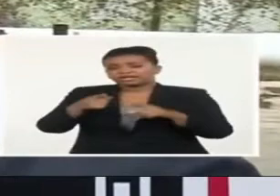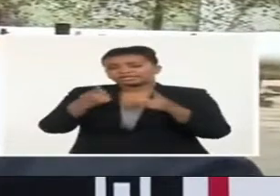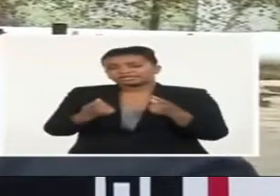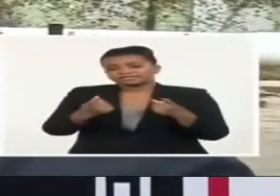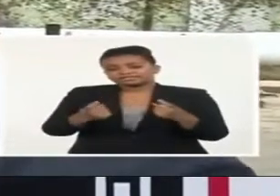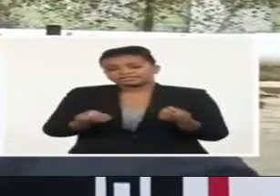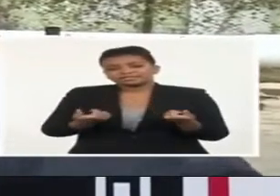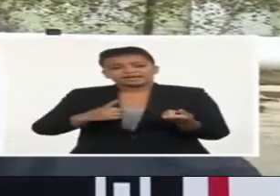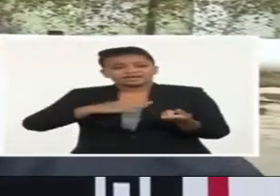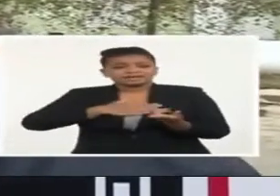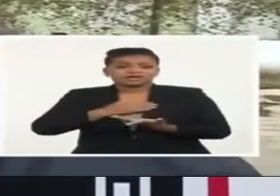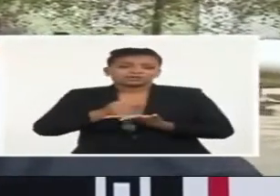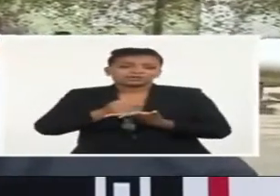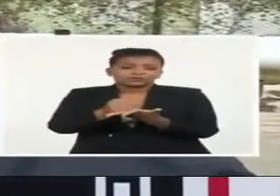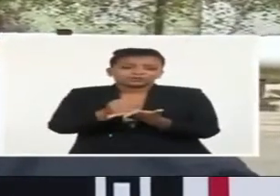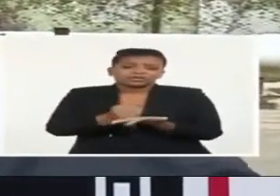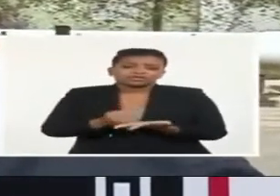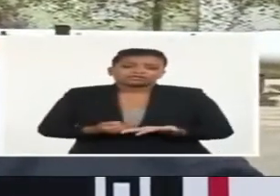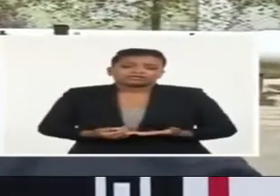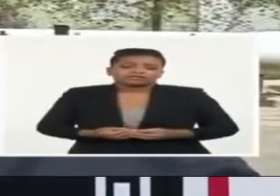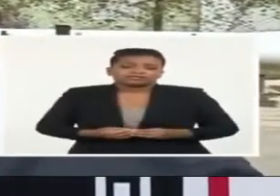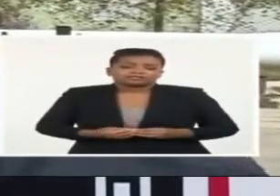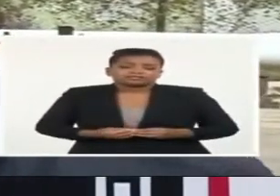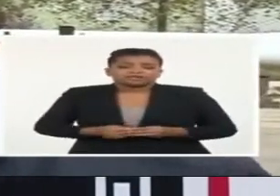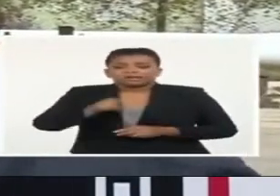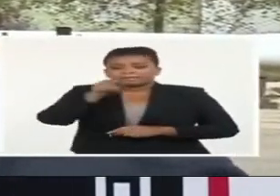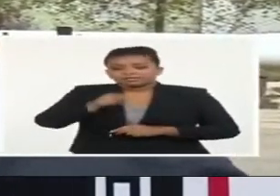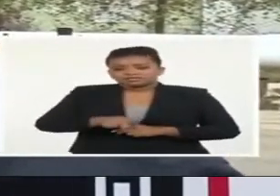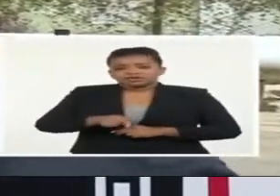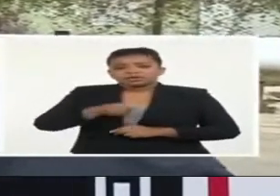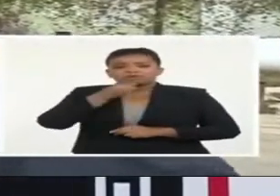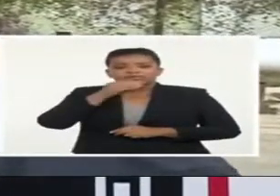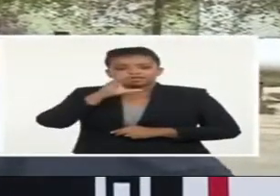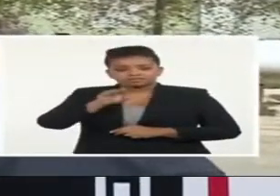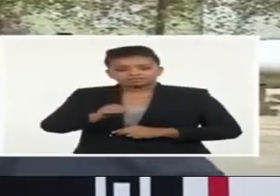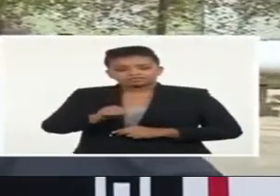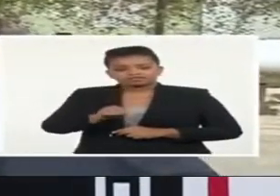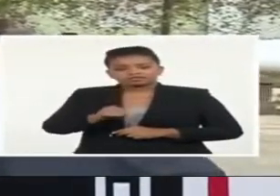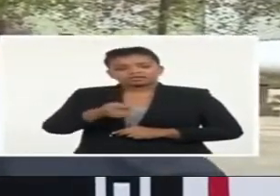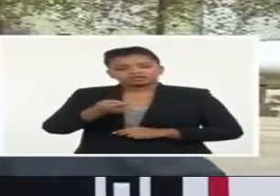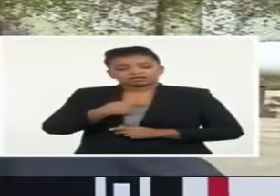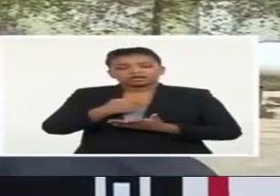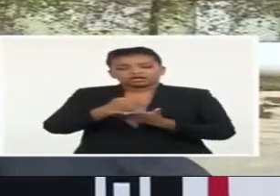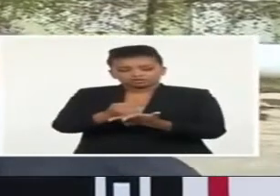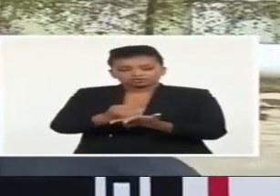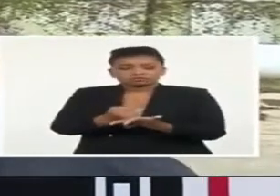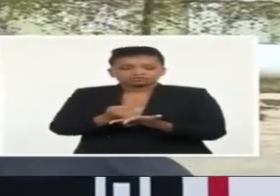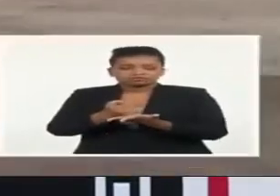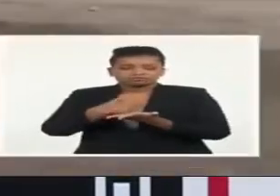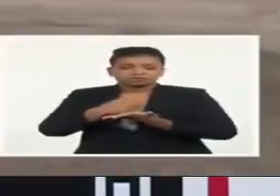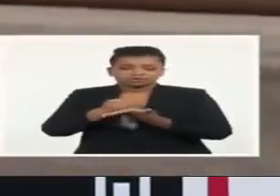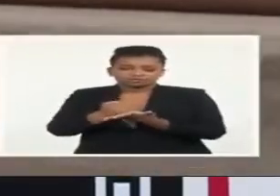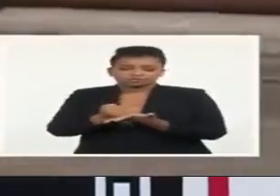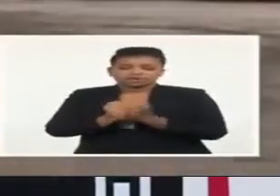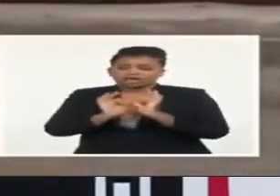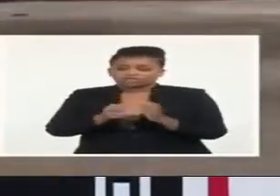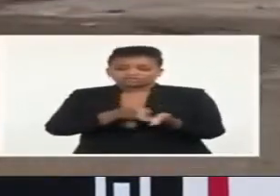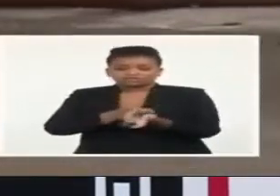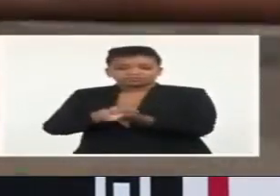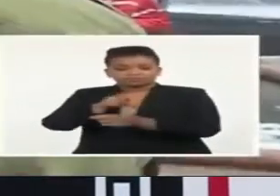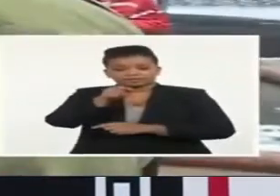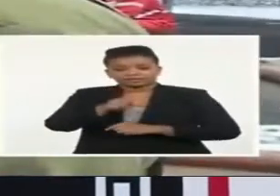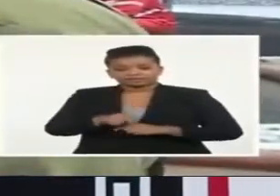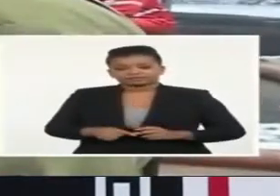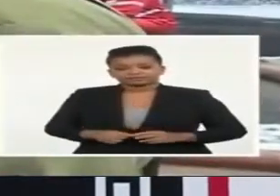se llene el turismo y empieza a venir el turismo a tantos años, entonces cogemos ese dinero